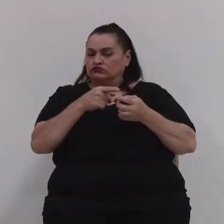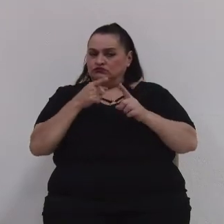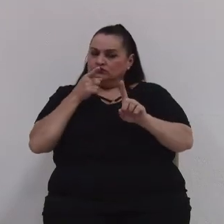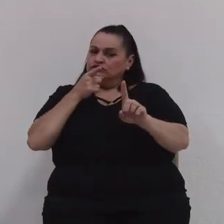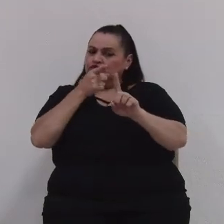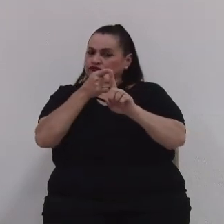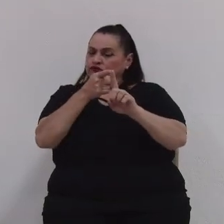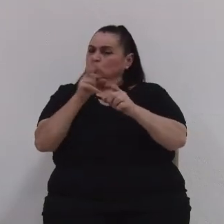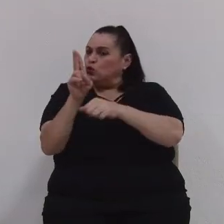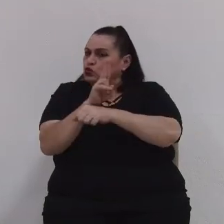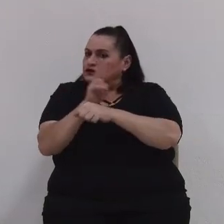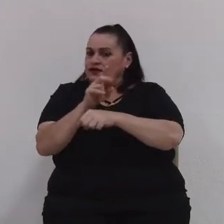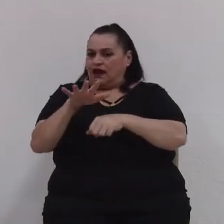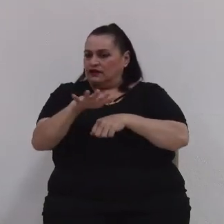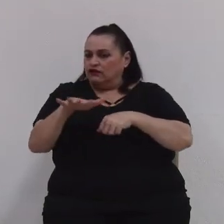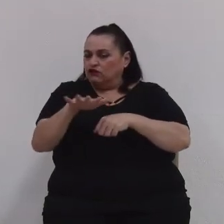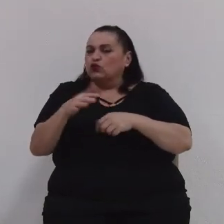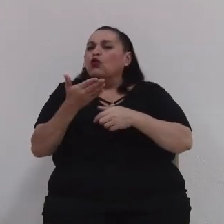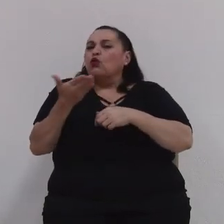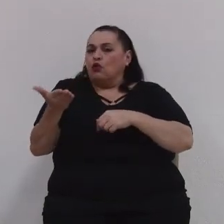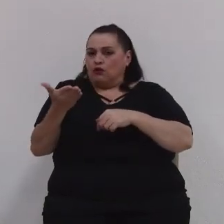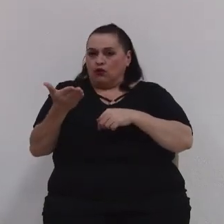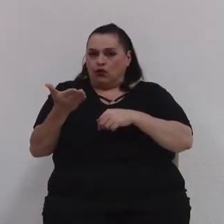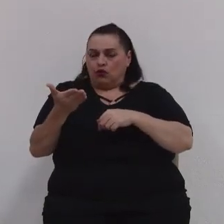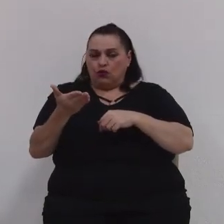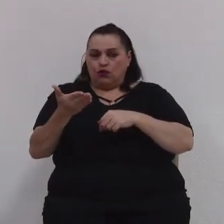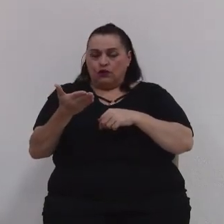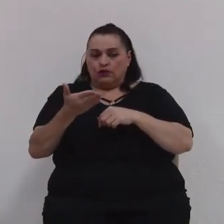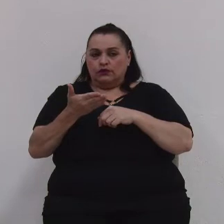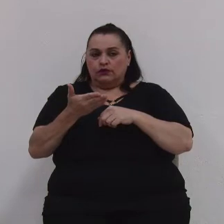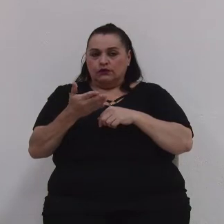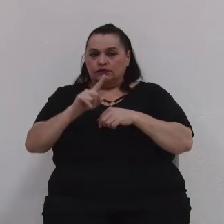cómo queremos usar ese territorio, cómo, digamos,